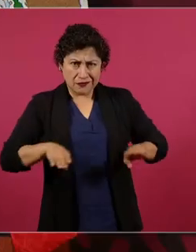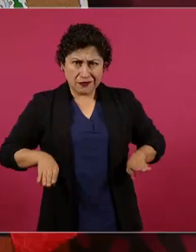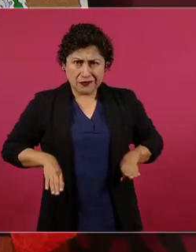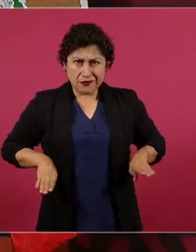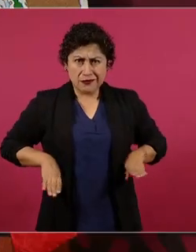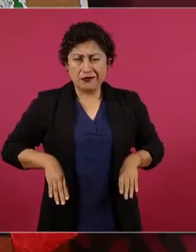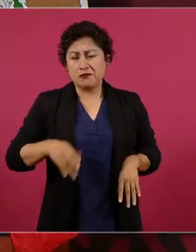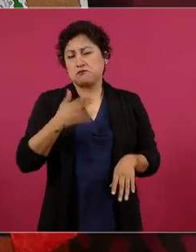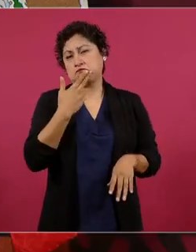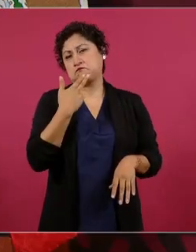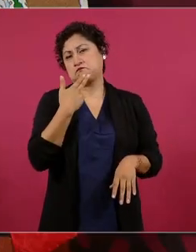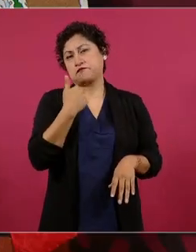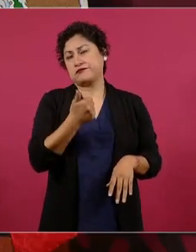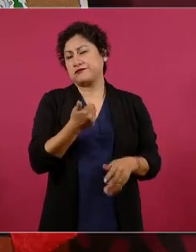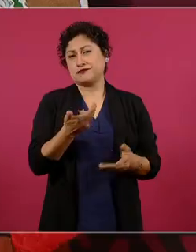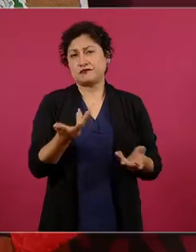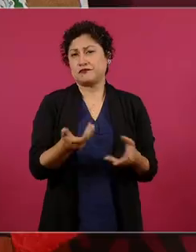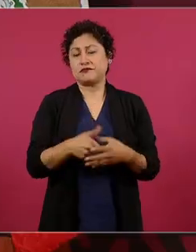Porque claro,